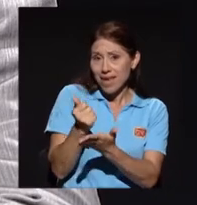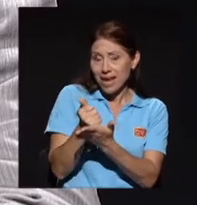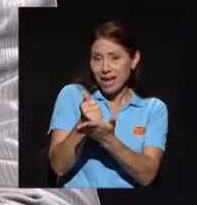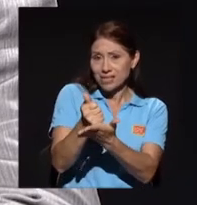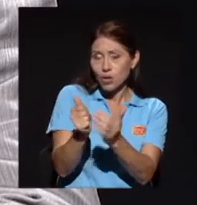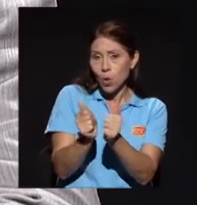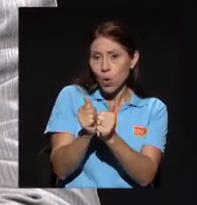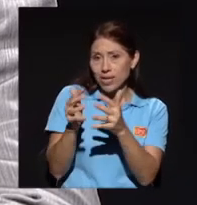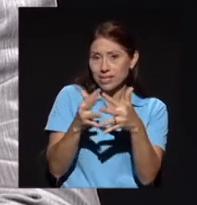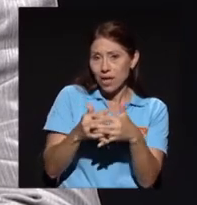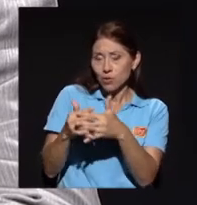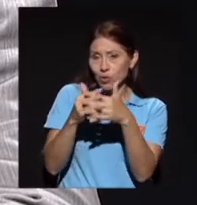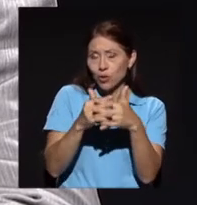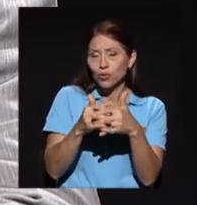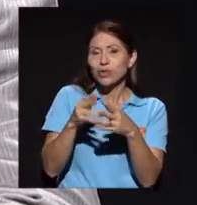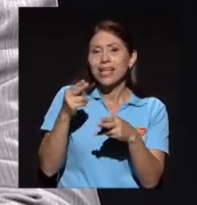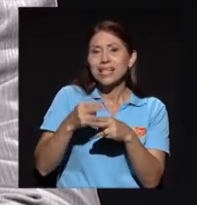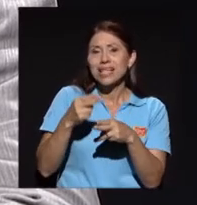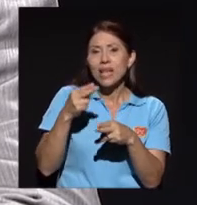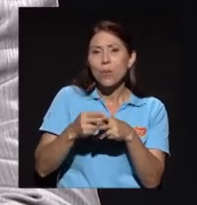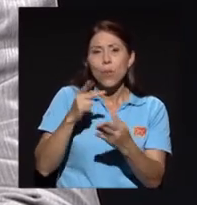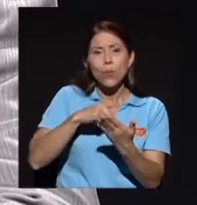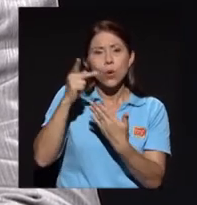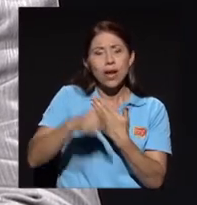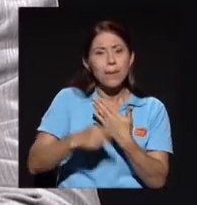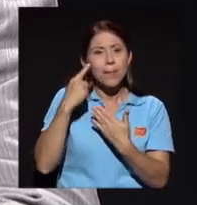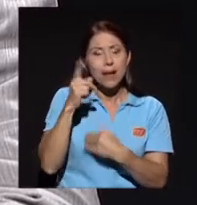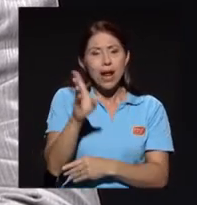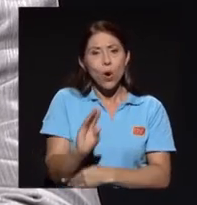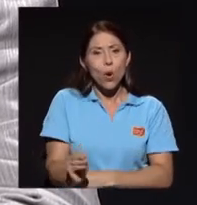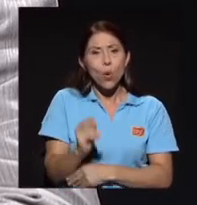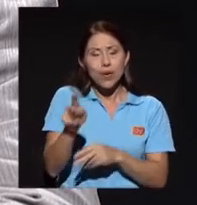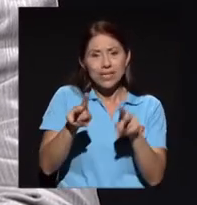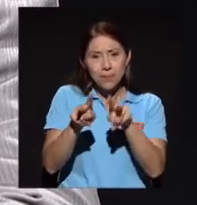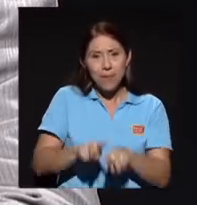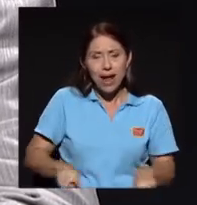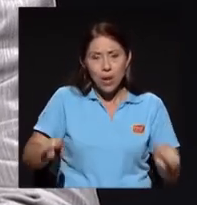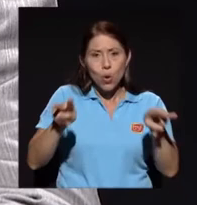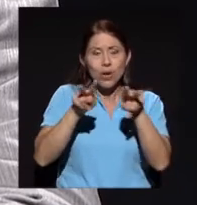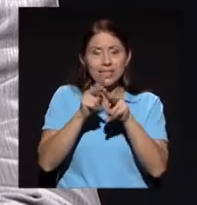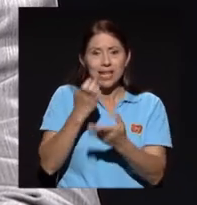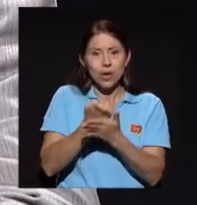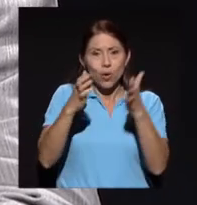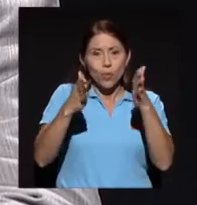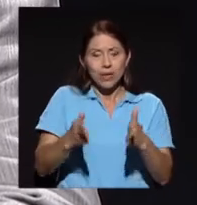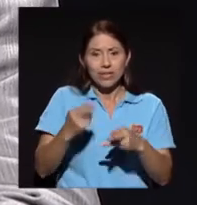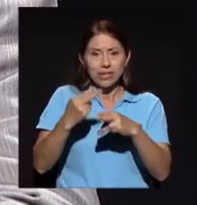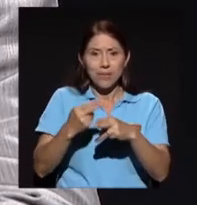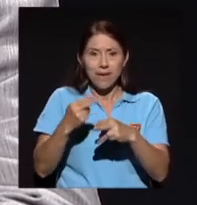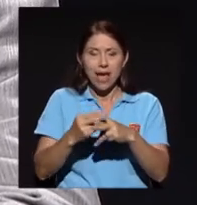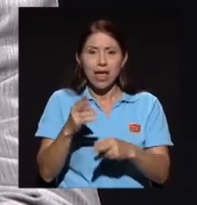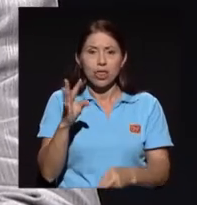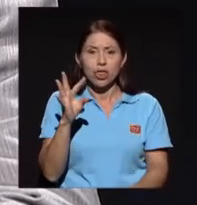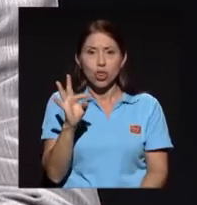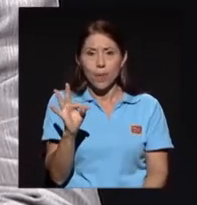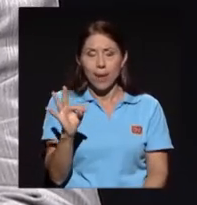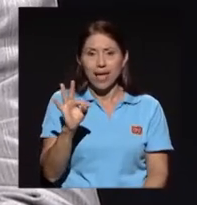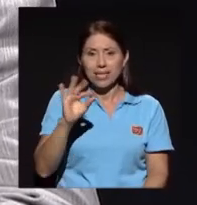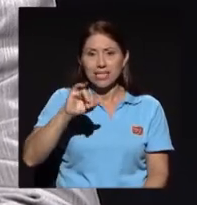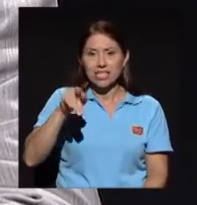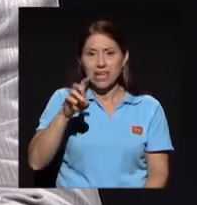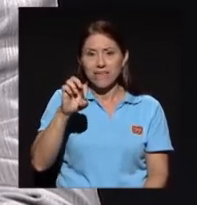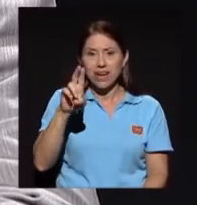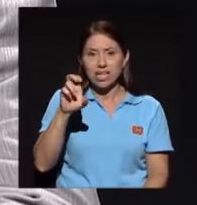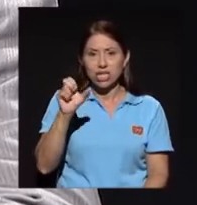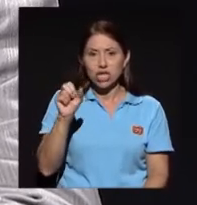programa PAU, no, para jóvenes valores economistas, Topan Jefferson se llamaba, uh-huh. De la Agencia Internacional